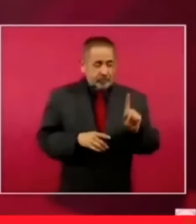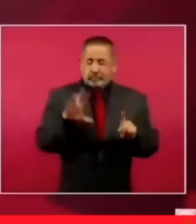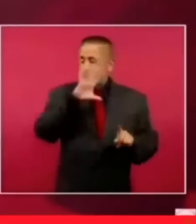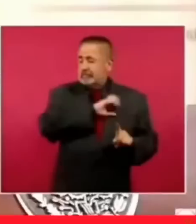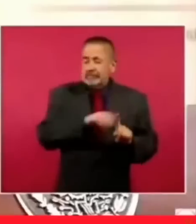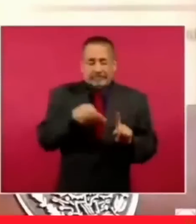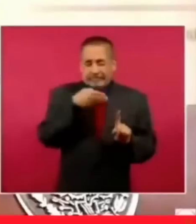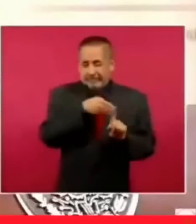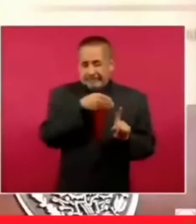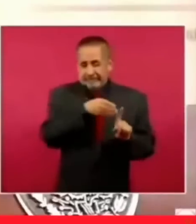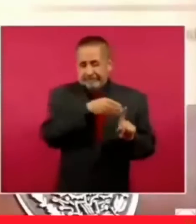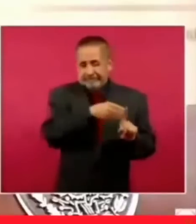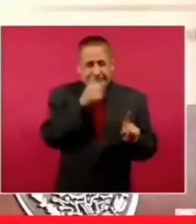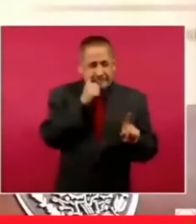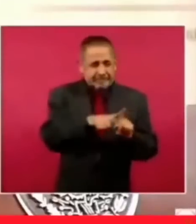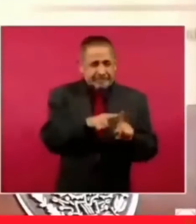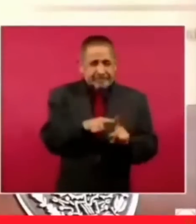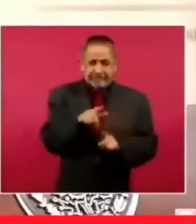favorita,